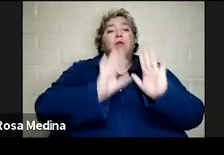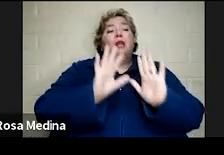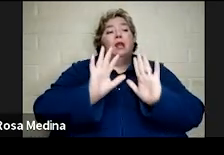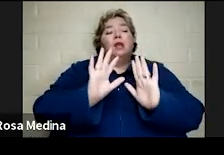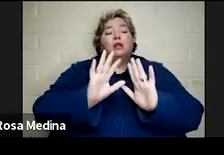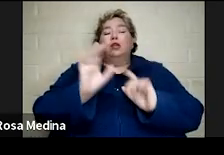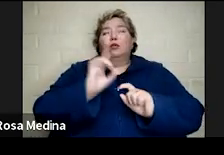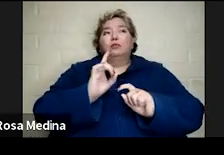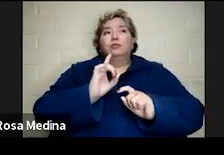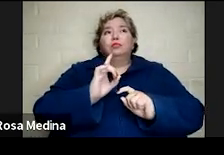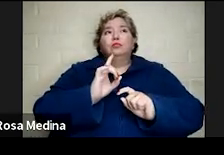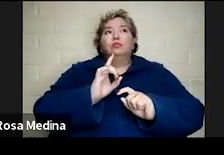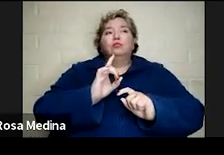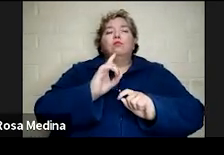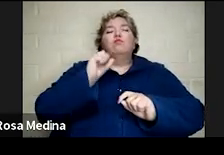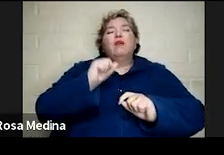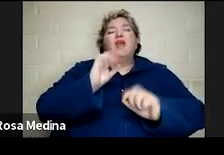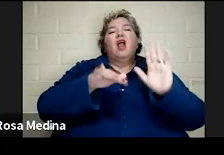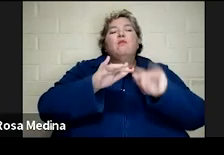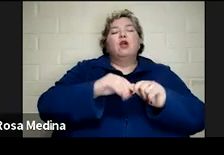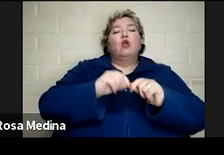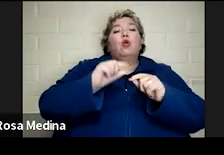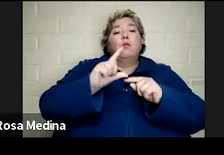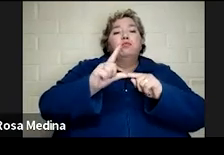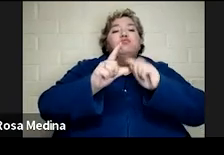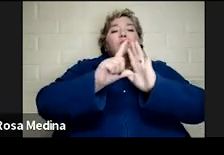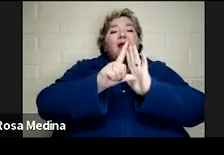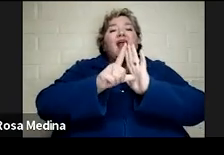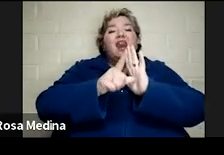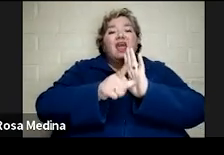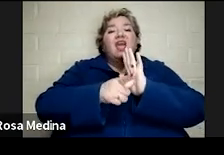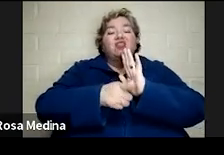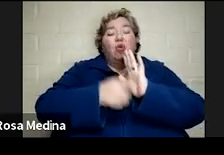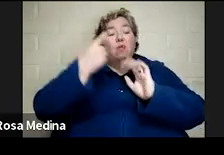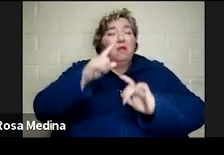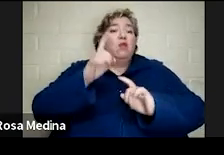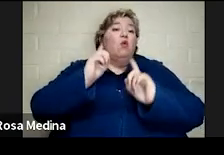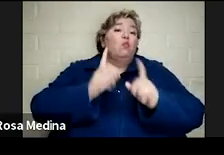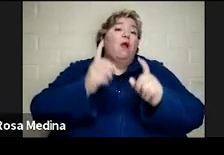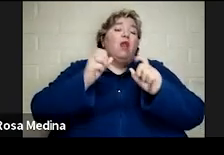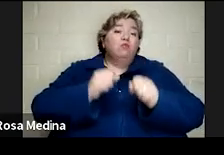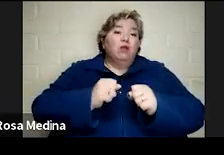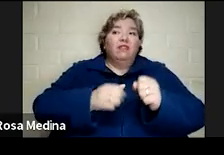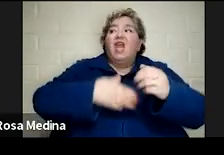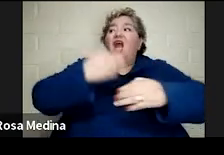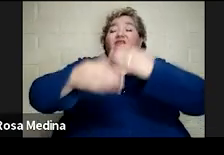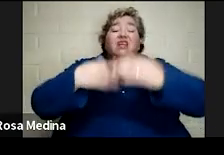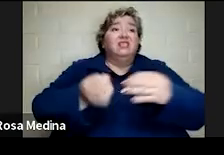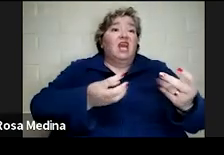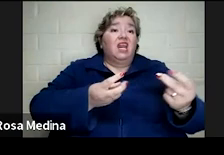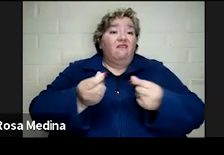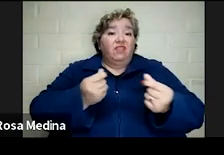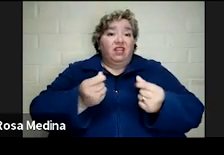pero puede ir un poco más lento, pero al final llega igual a lo que se espera en ciertas habilidades en distintas edades,